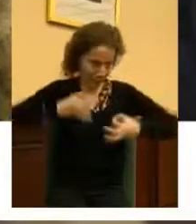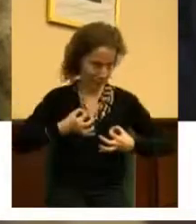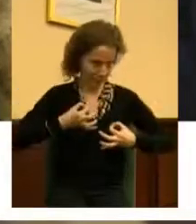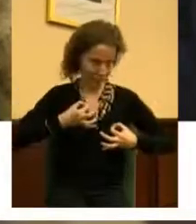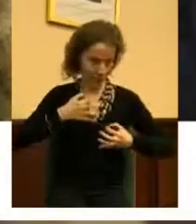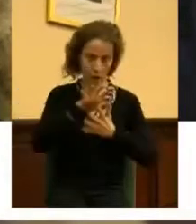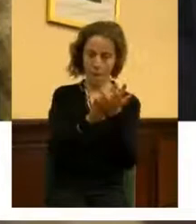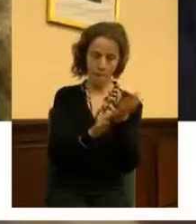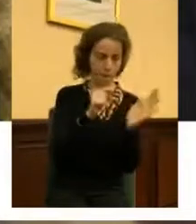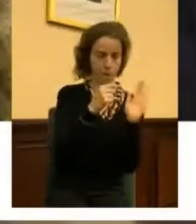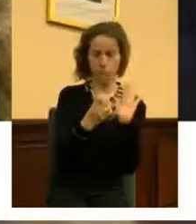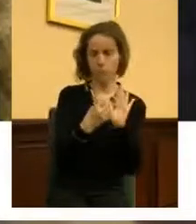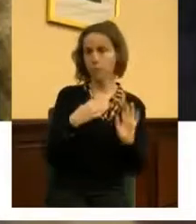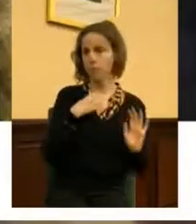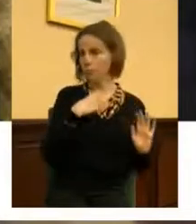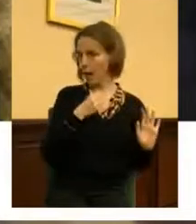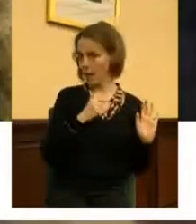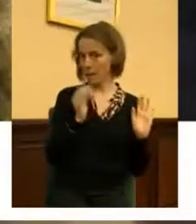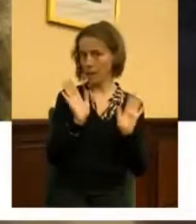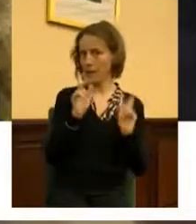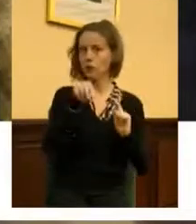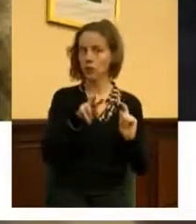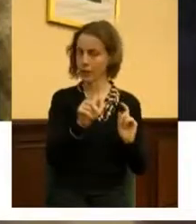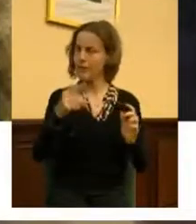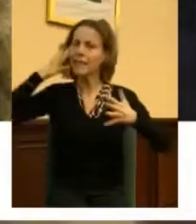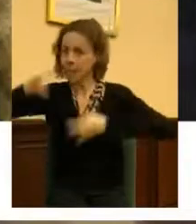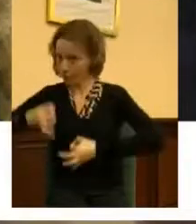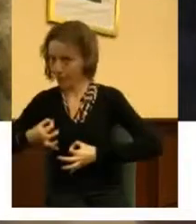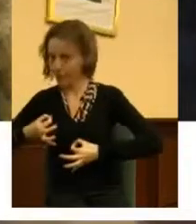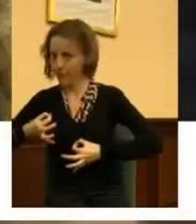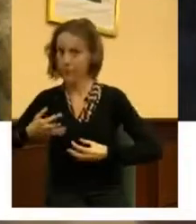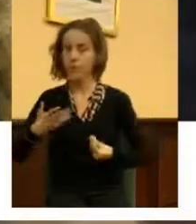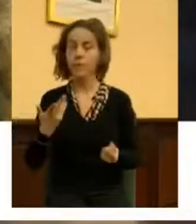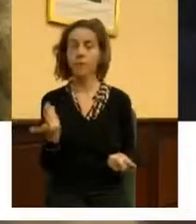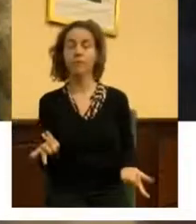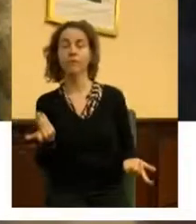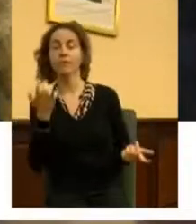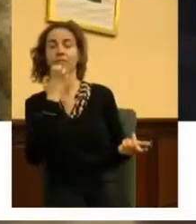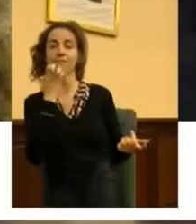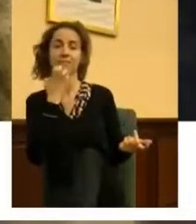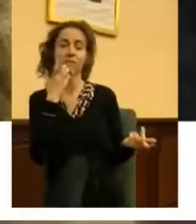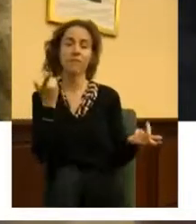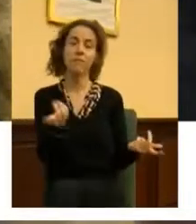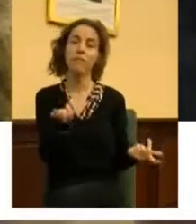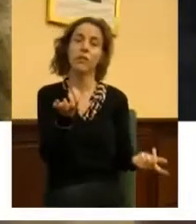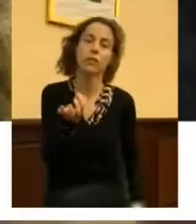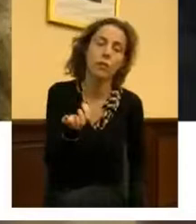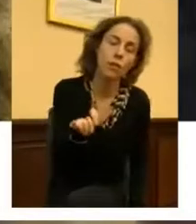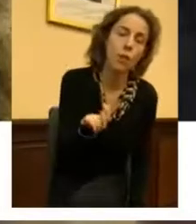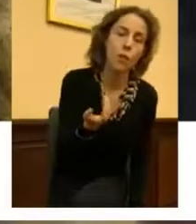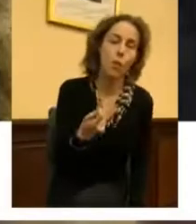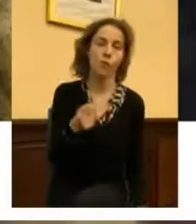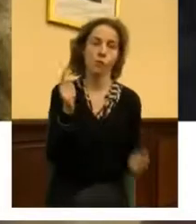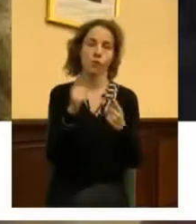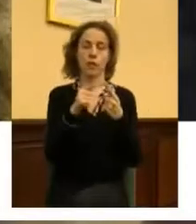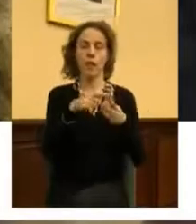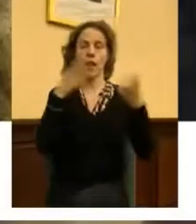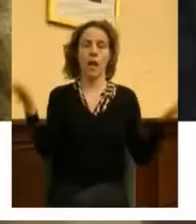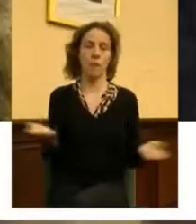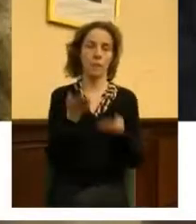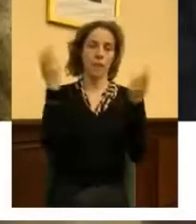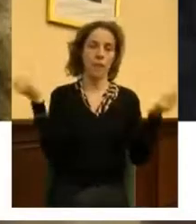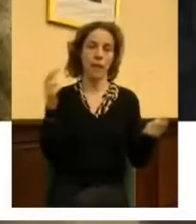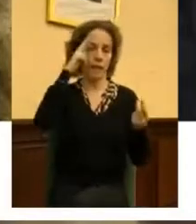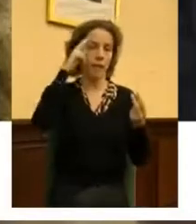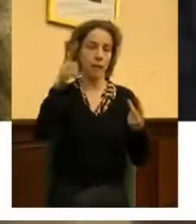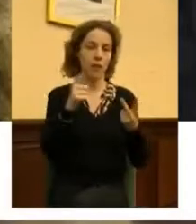solo en papel. Ejemplos de ello fueron la campaña Juega Respetando, el programa